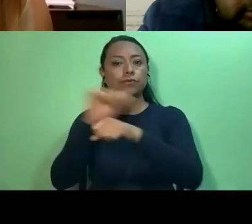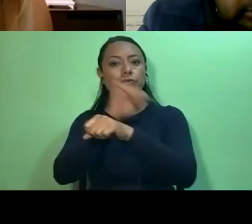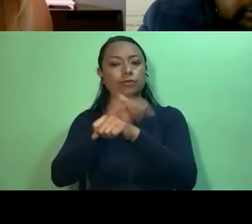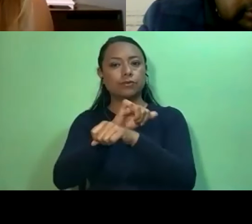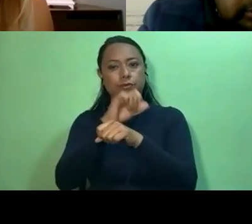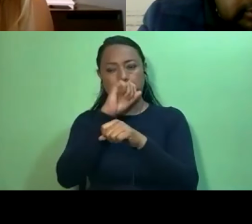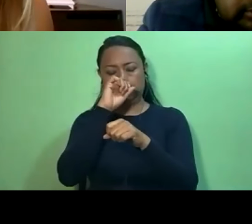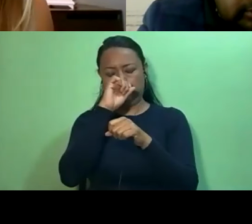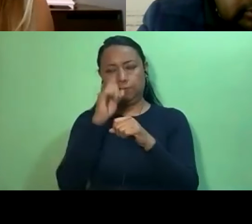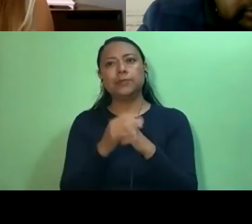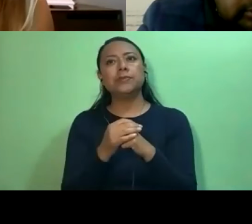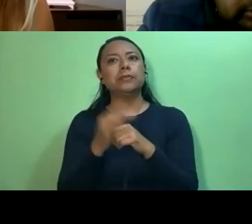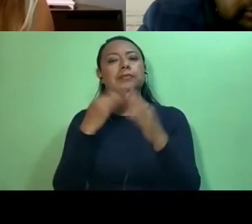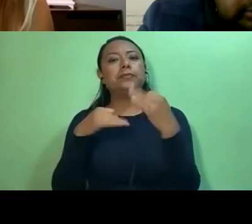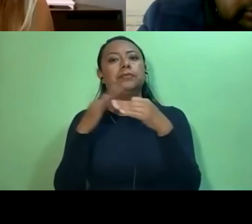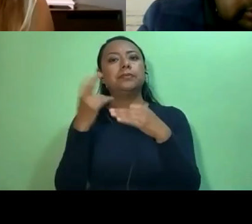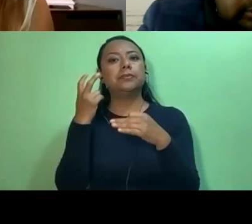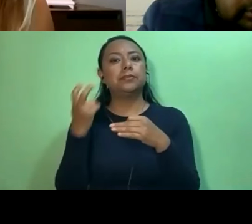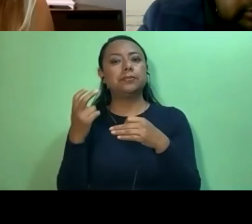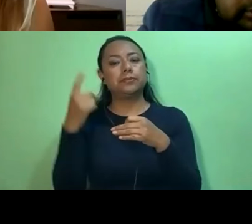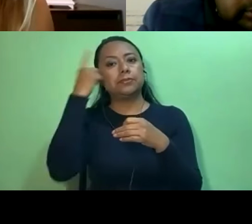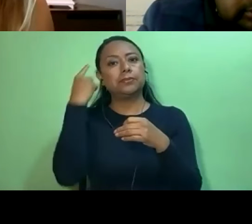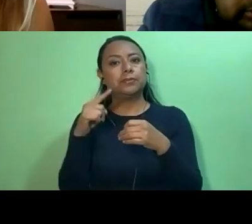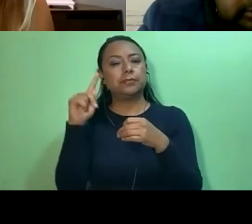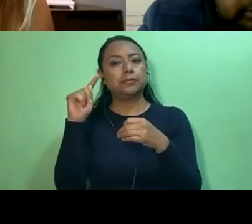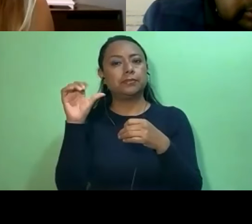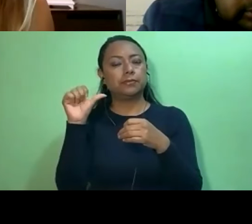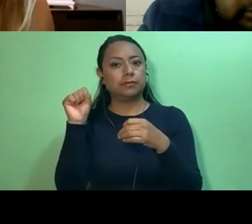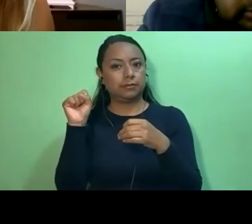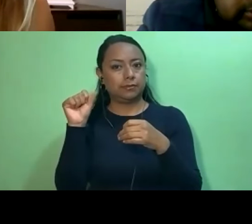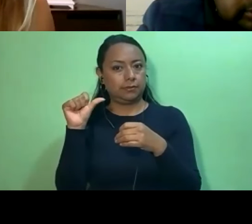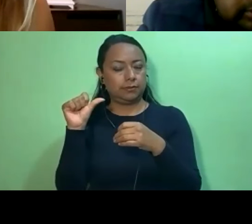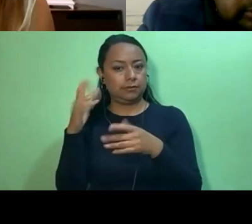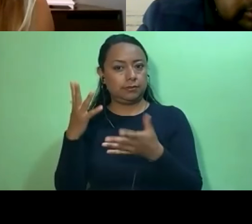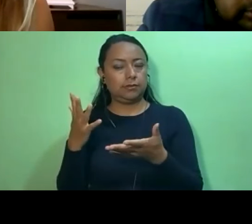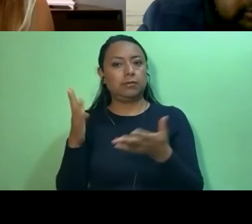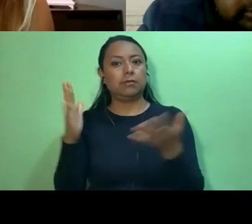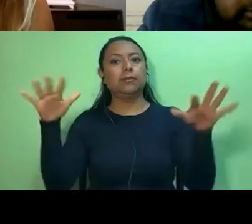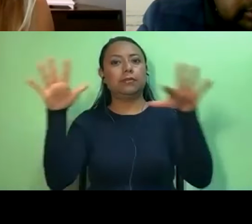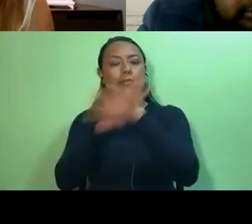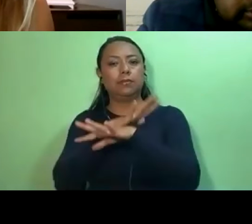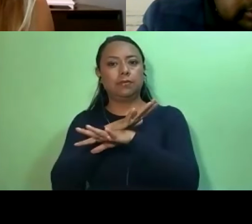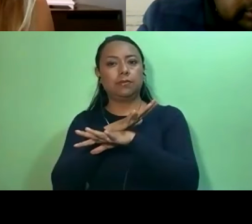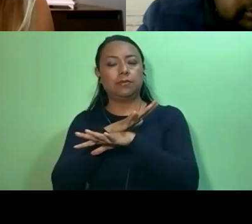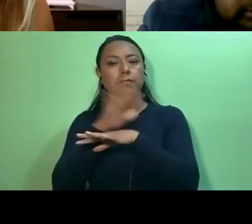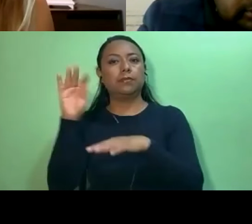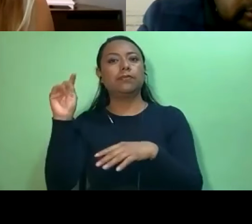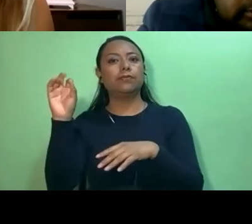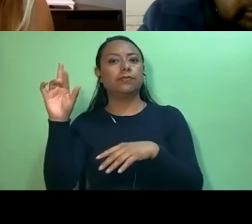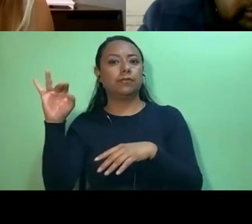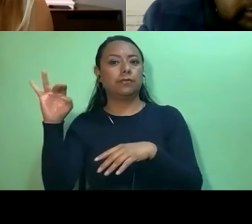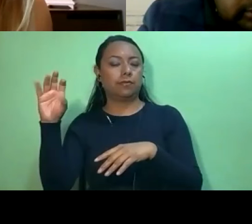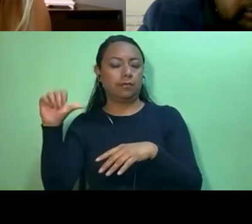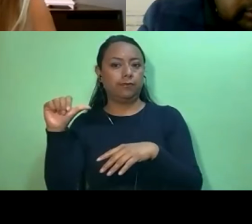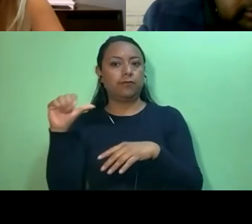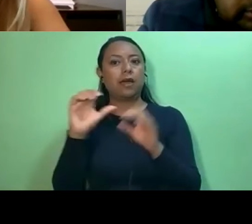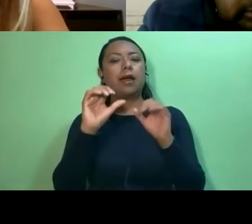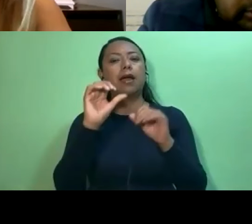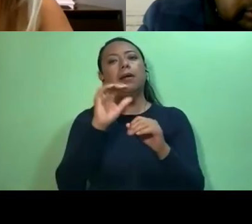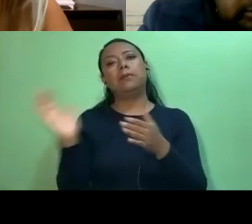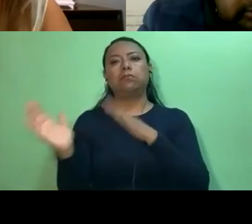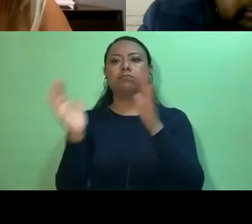instancia la tasa. Ahí cambiamos del esquema de tarifa a tasa única, precisamente en un